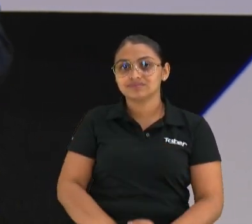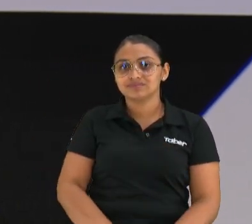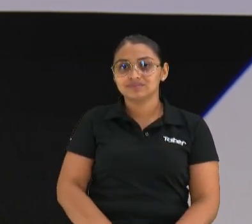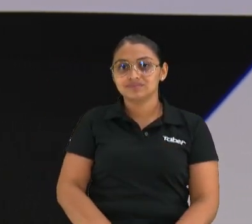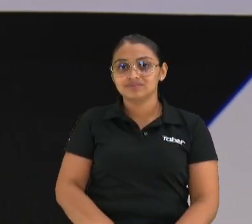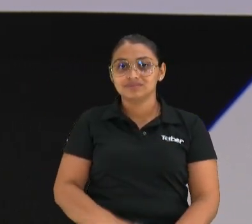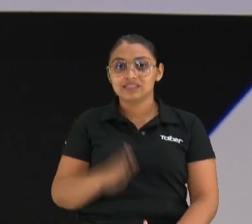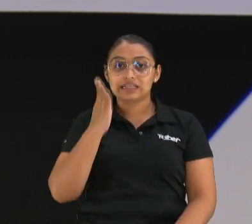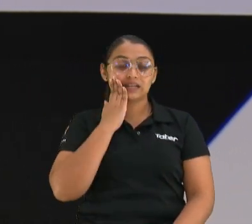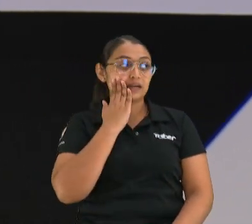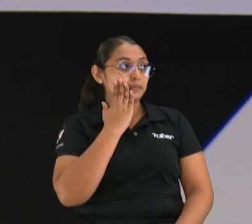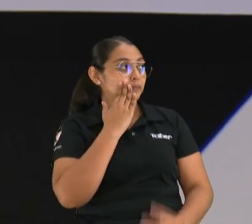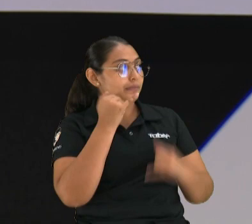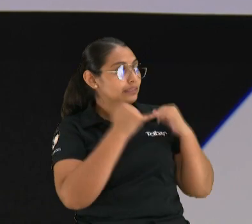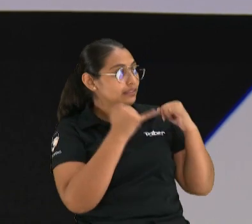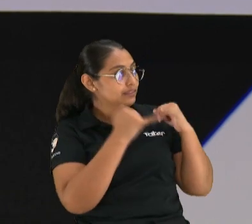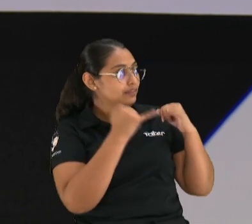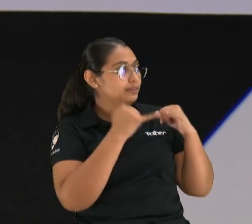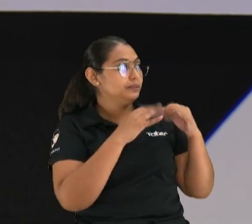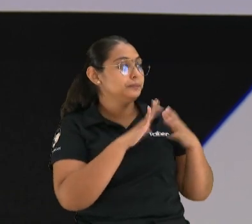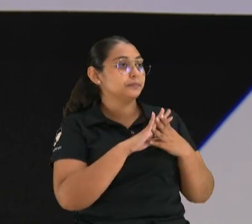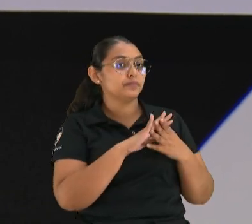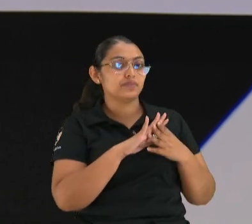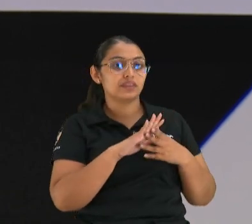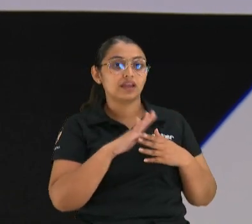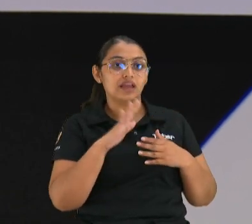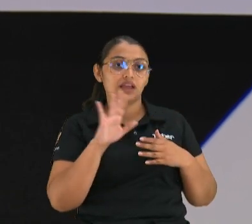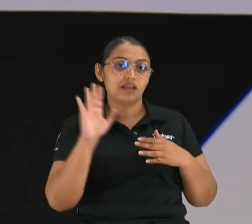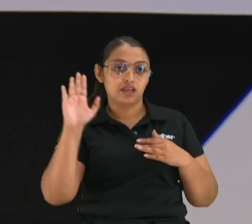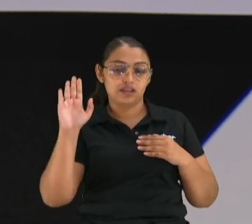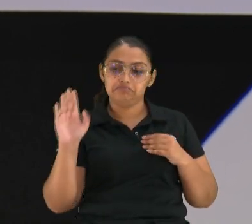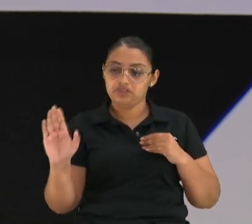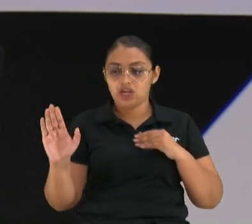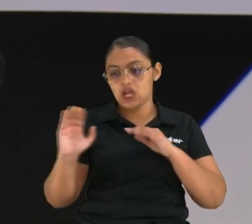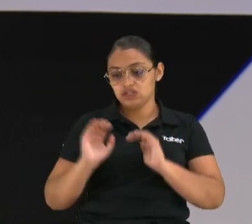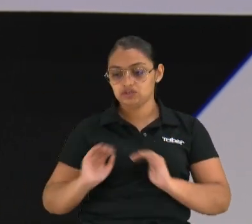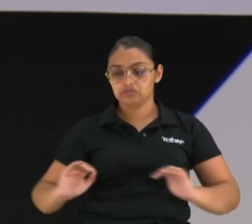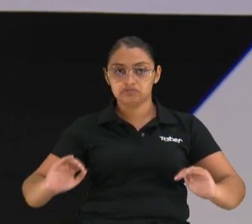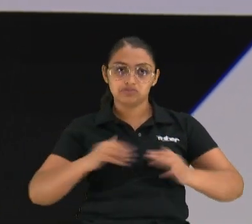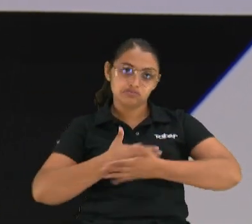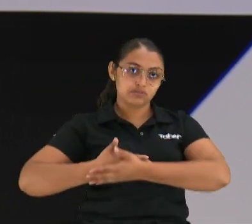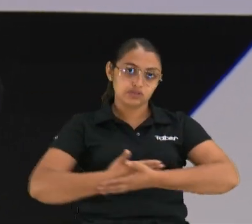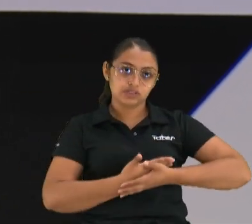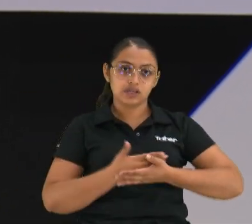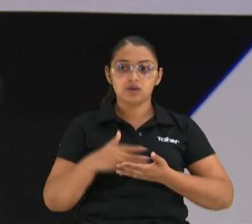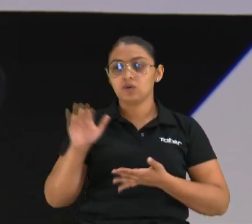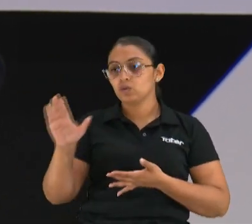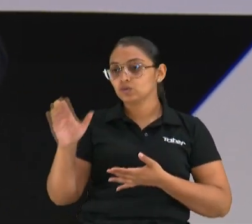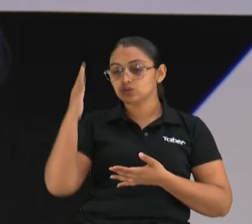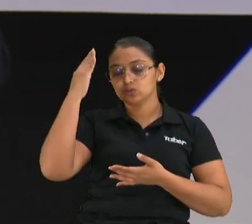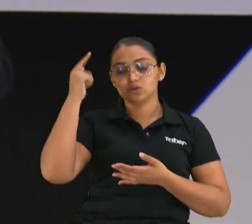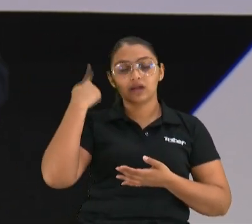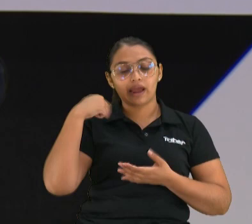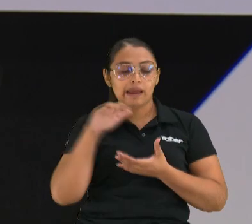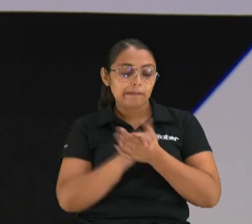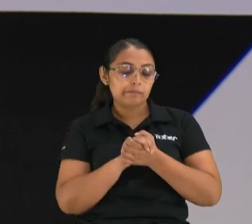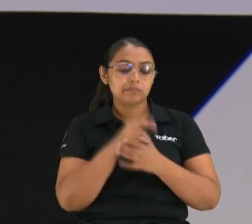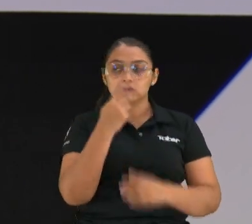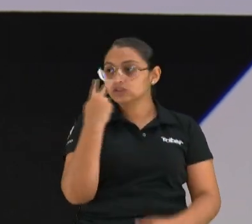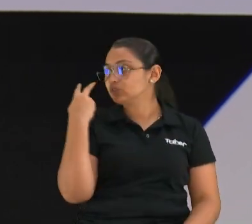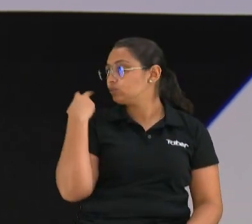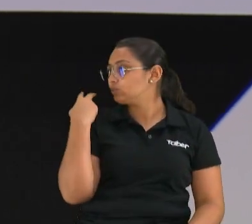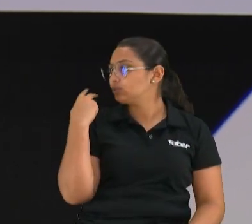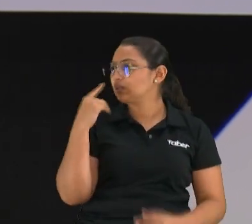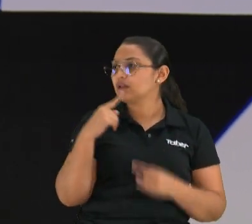y terminó el sermón y la señora subió Con sus demás hijos y su esposo y el esposo veía por otro lado porque estaba un poco avergonzado la señora estaba molesta